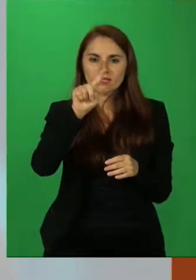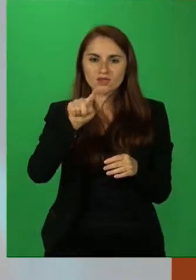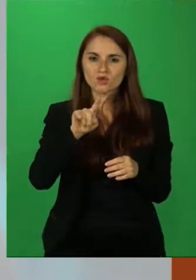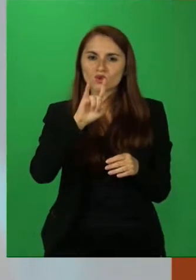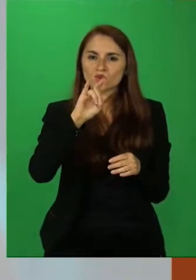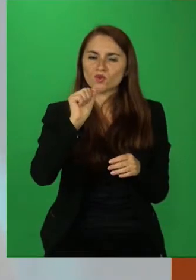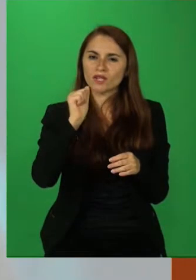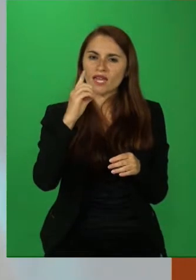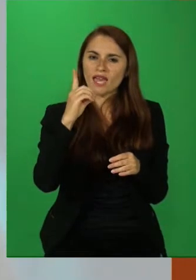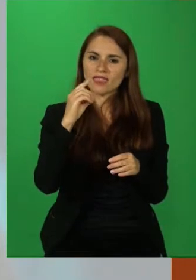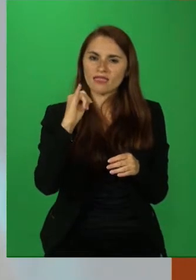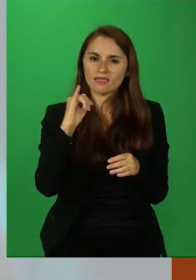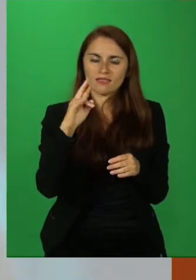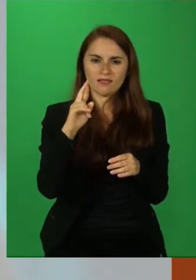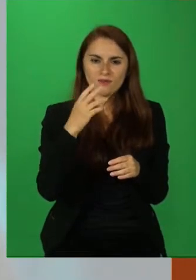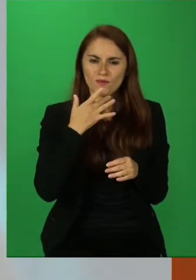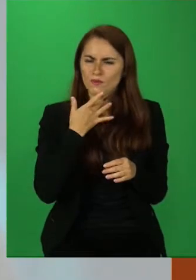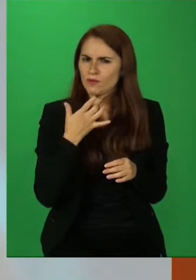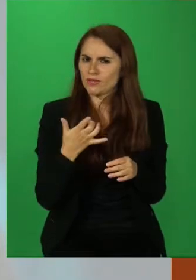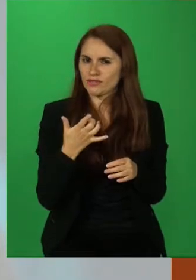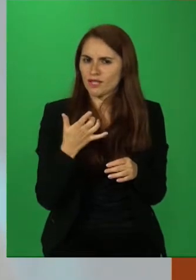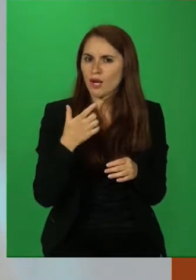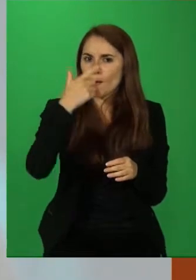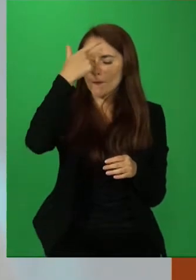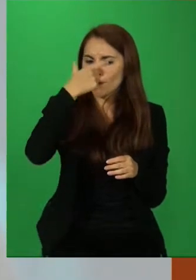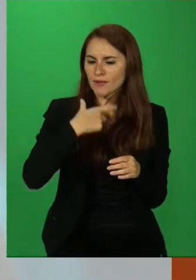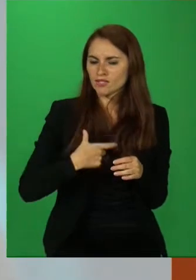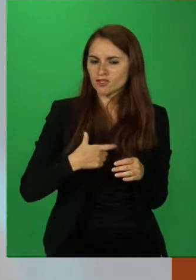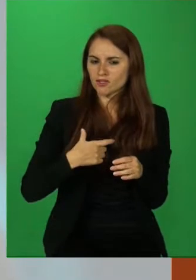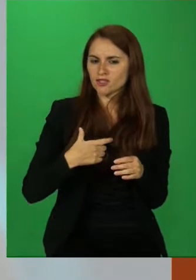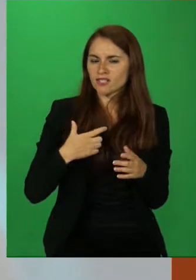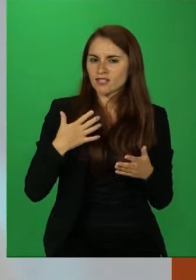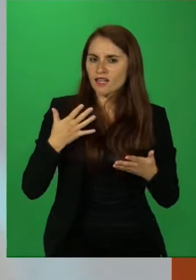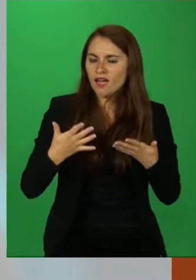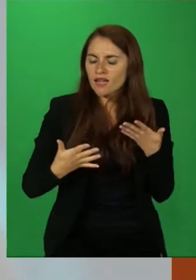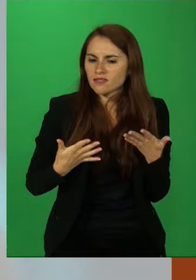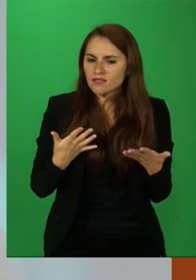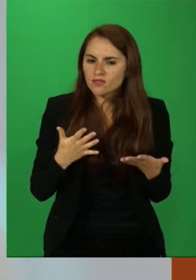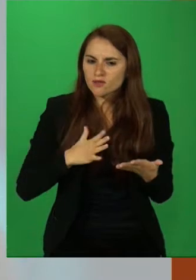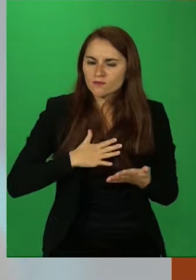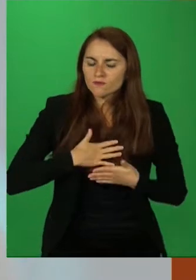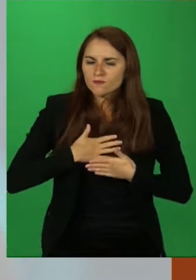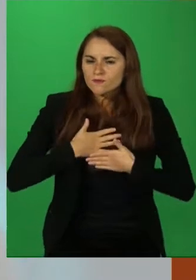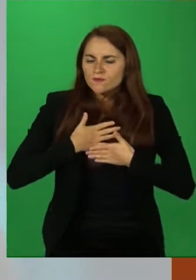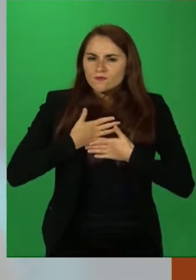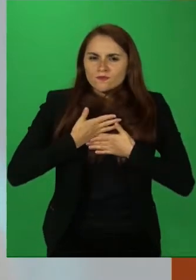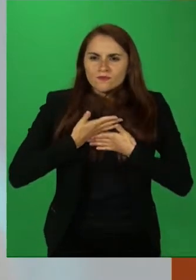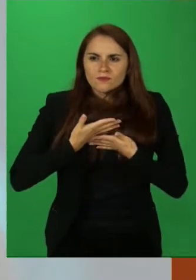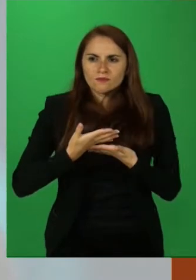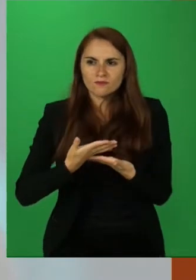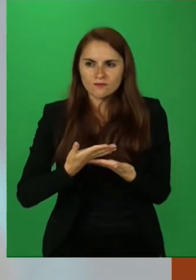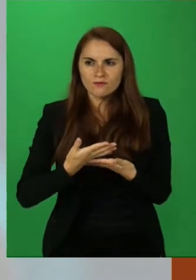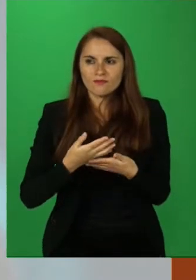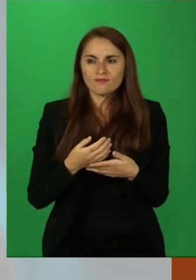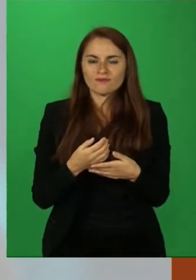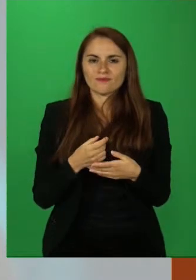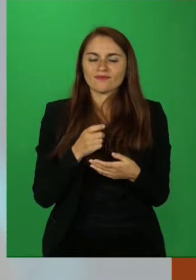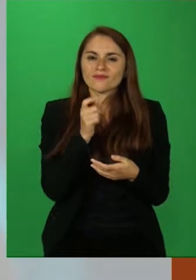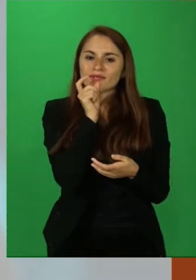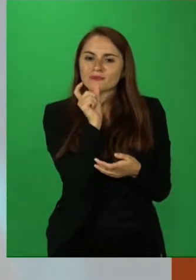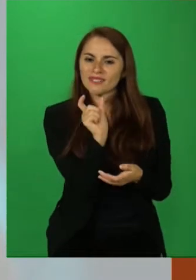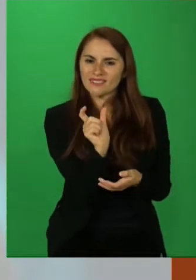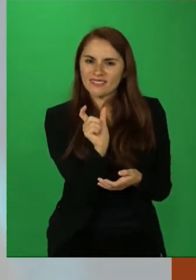Porque la actitud del emisor acá es expresar sus sentimientos y emociones. Fíjate por favor en la palabra